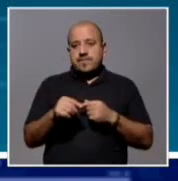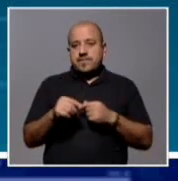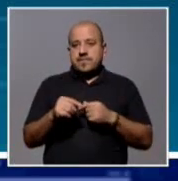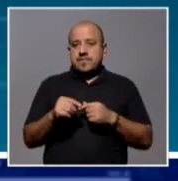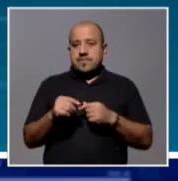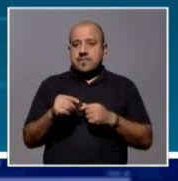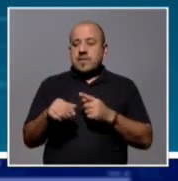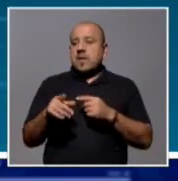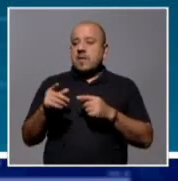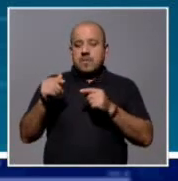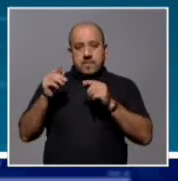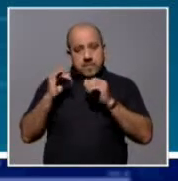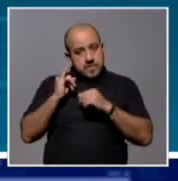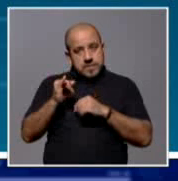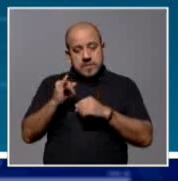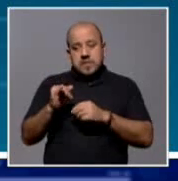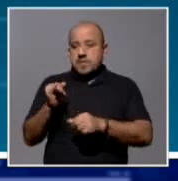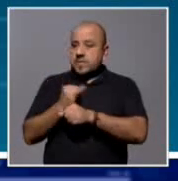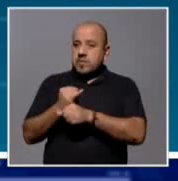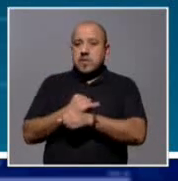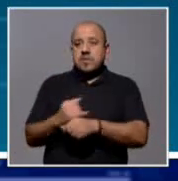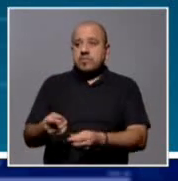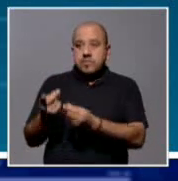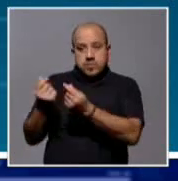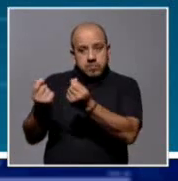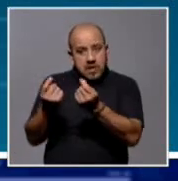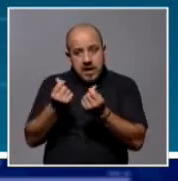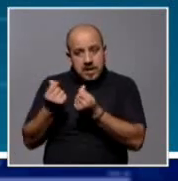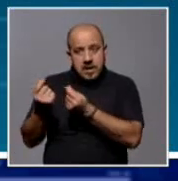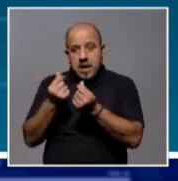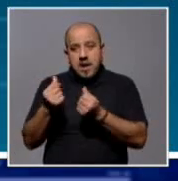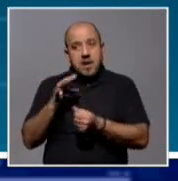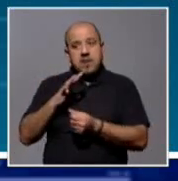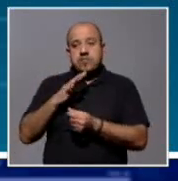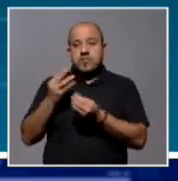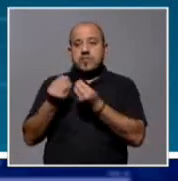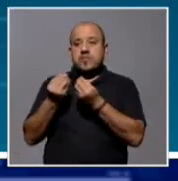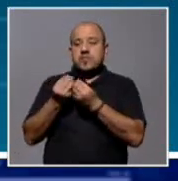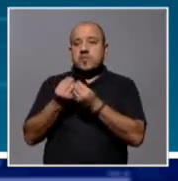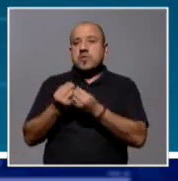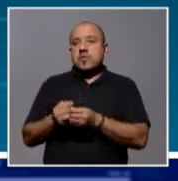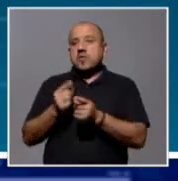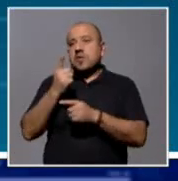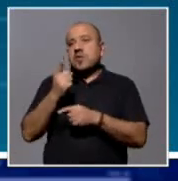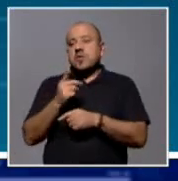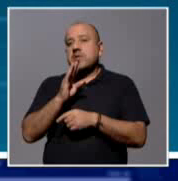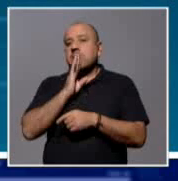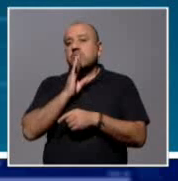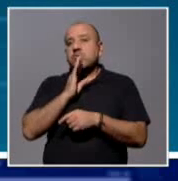muchísimo, muchísimo dinero. Y bueno, estamos hablando que en un país con tanta